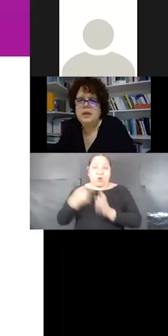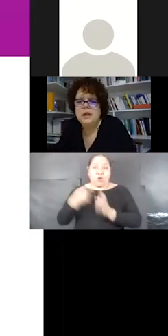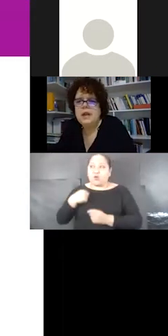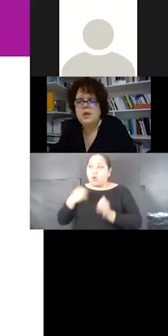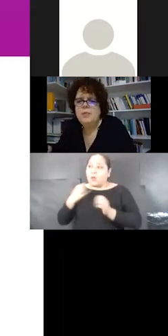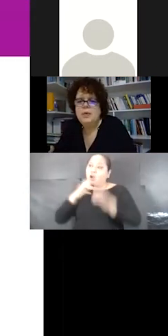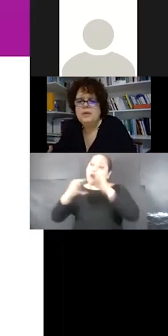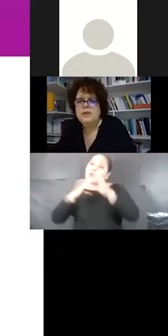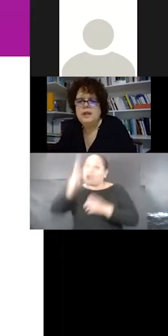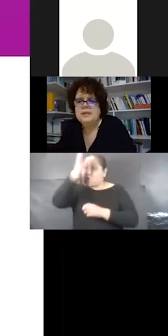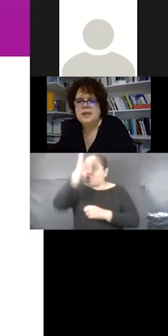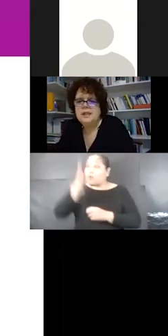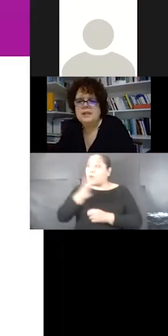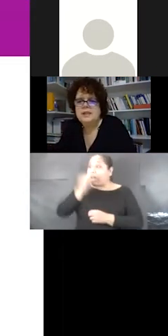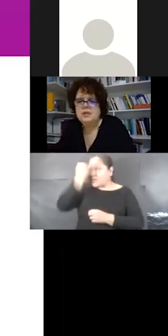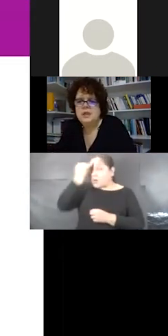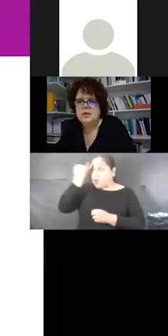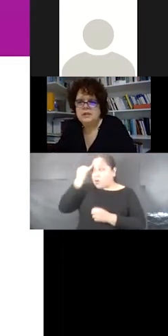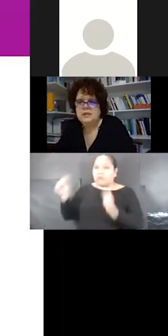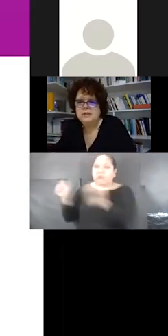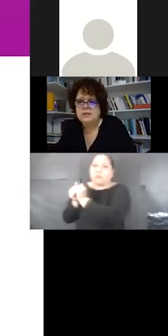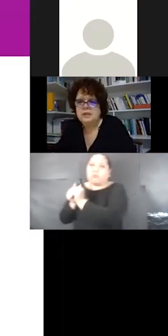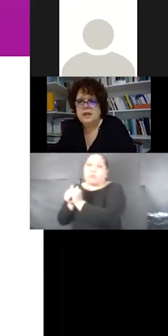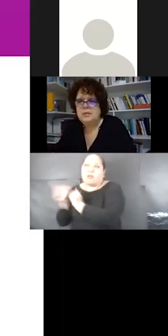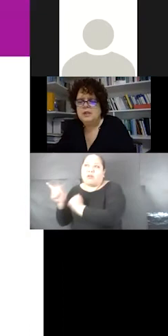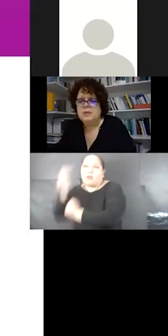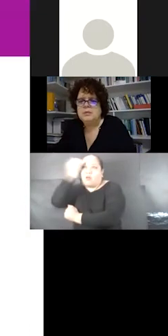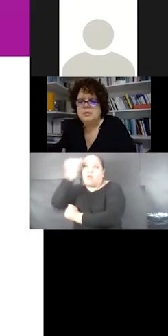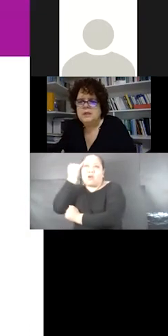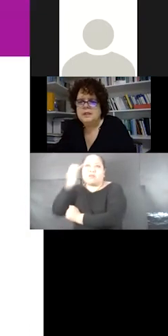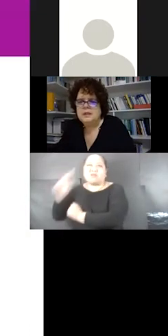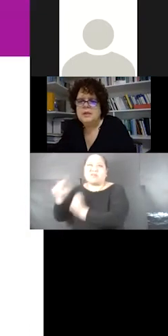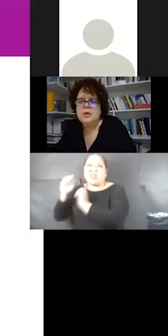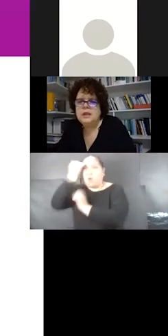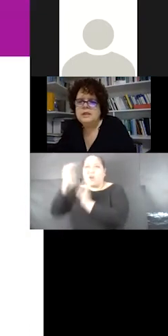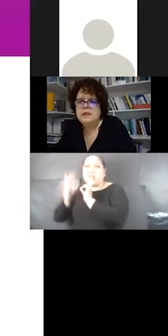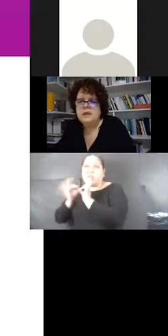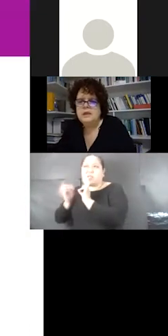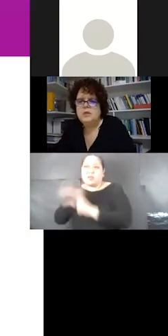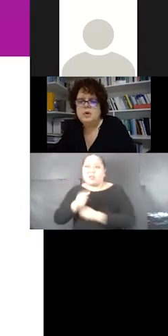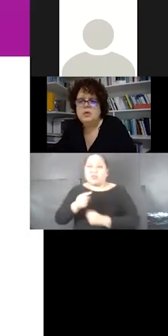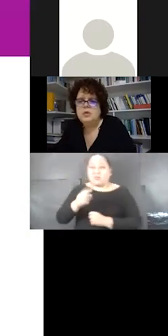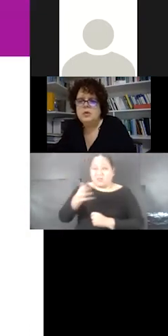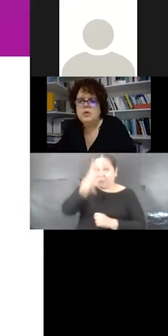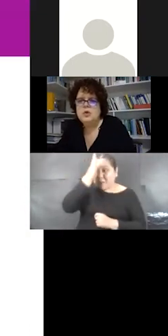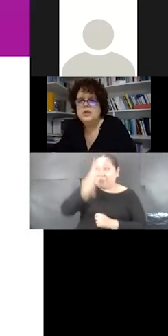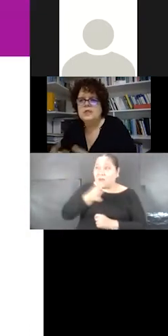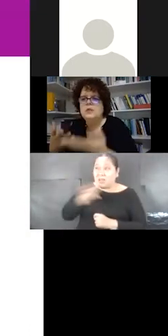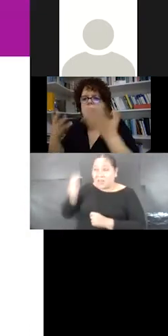porque no puedo entender las señas que tienen los señores, ¿no? Porque son bastante mayores y